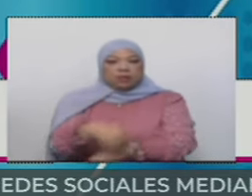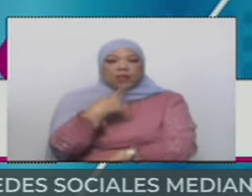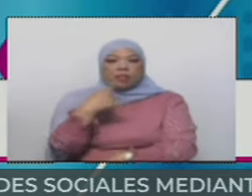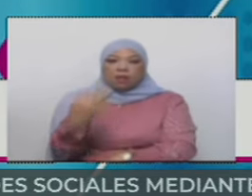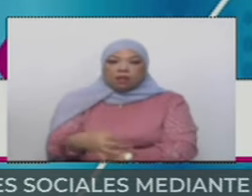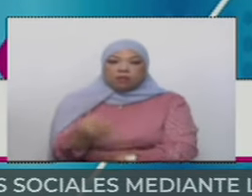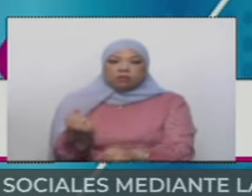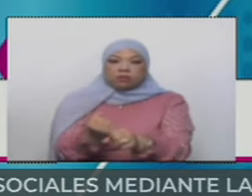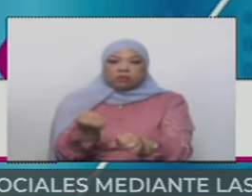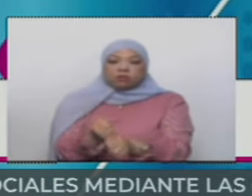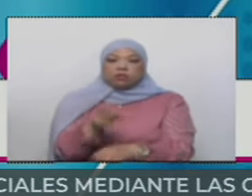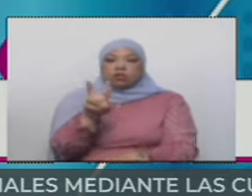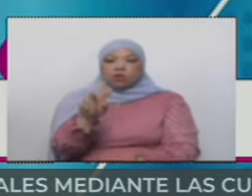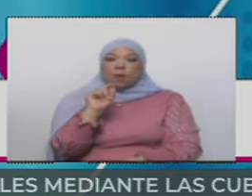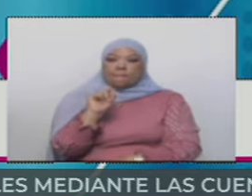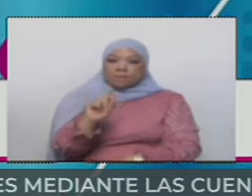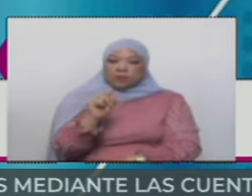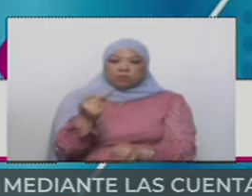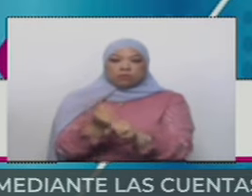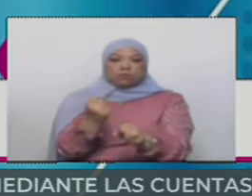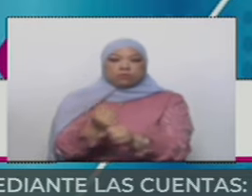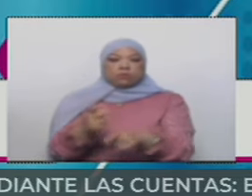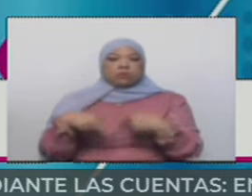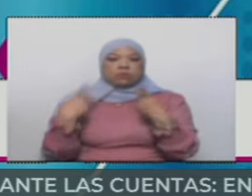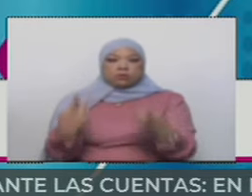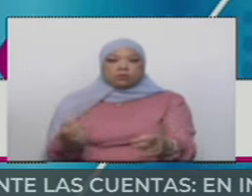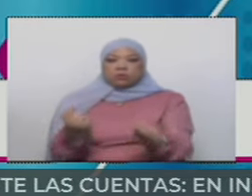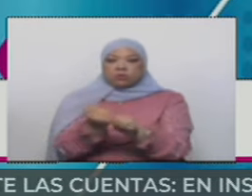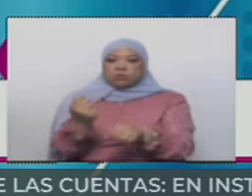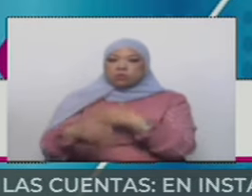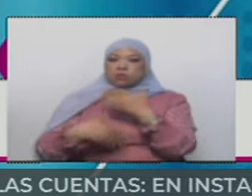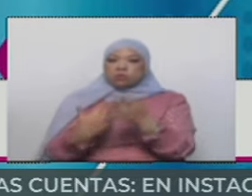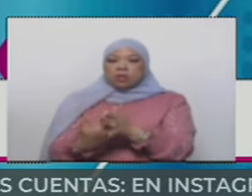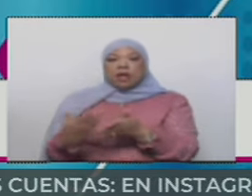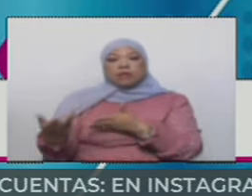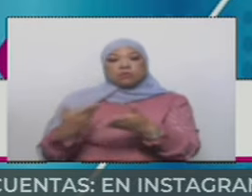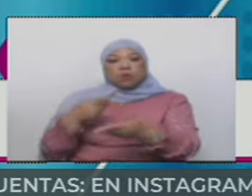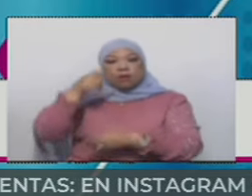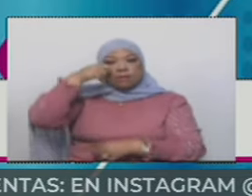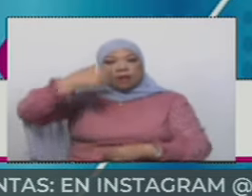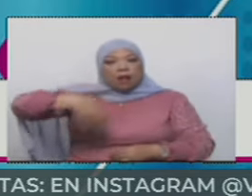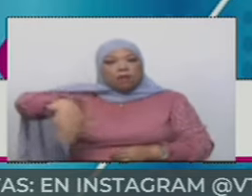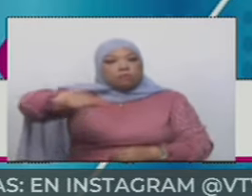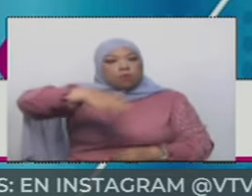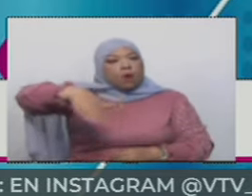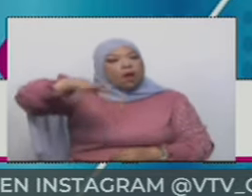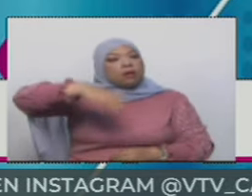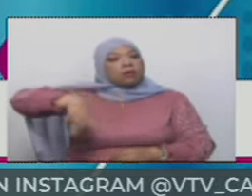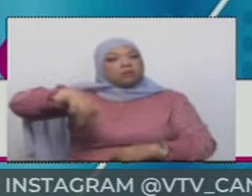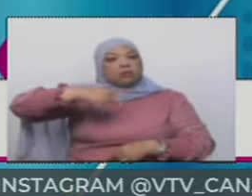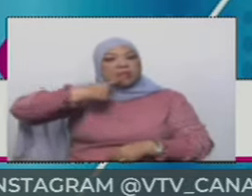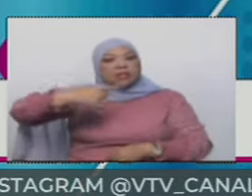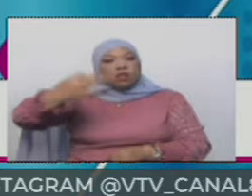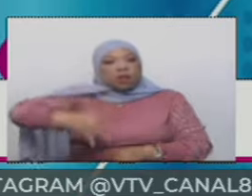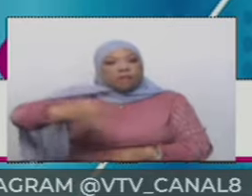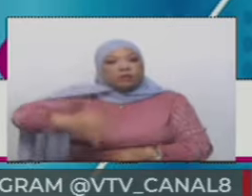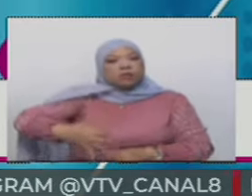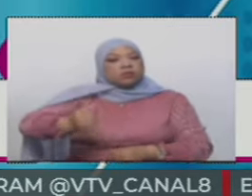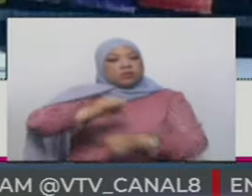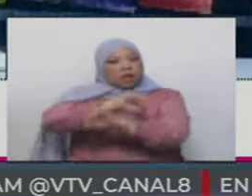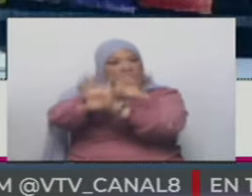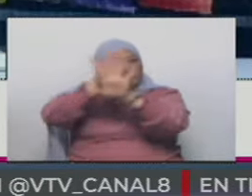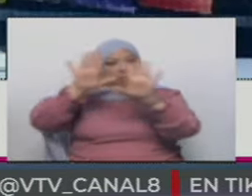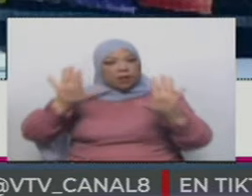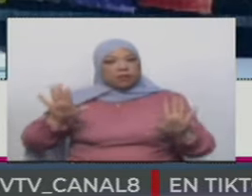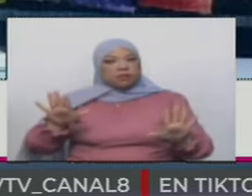de la gente. Porque ¿para qué uno está aquí? Uno está aquí es para servir al pueblo con honestidad, con